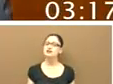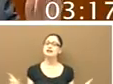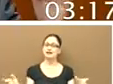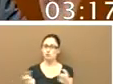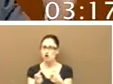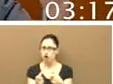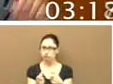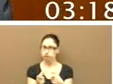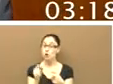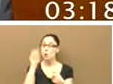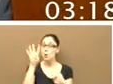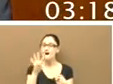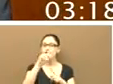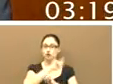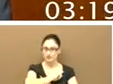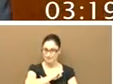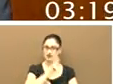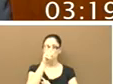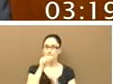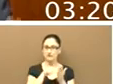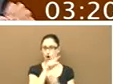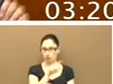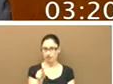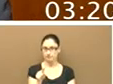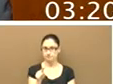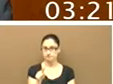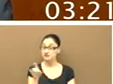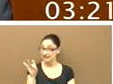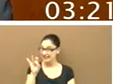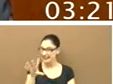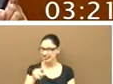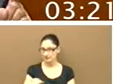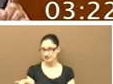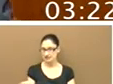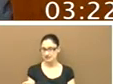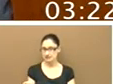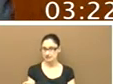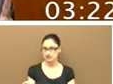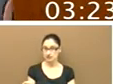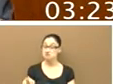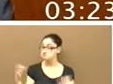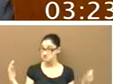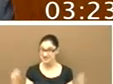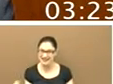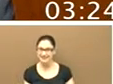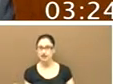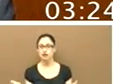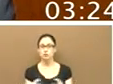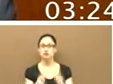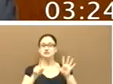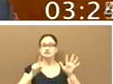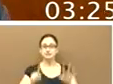Comercio el 4 de noviembre del 2011 en 15 meses y tenían que hacerla cada 6 meses